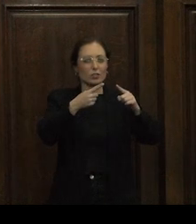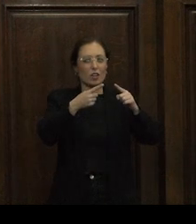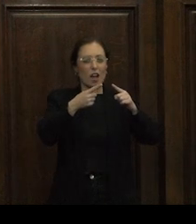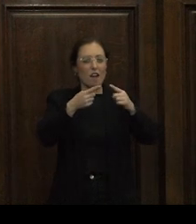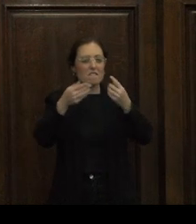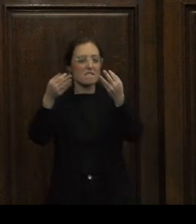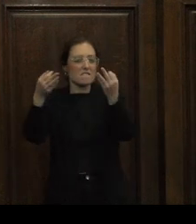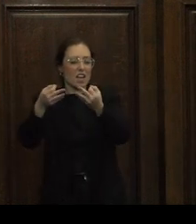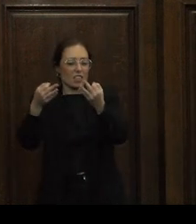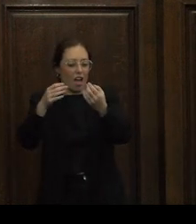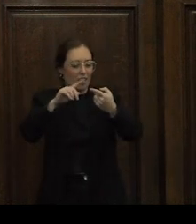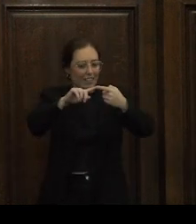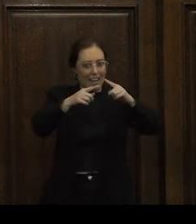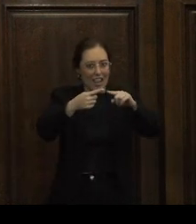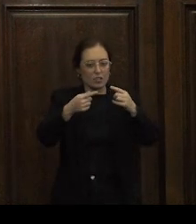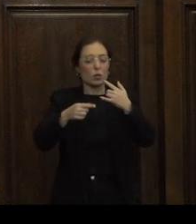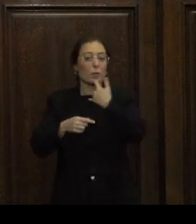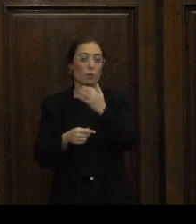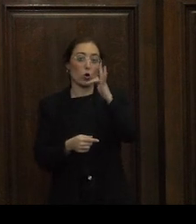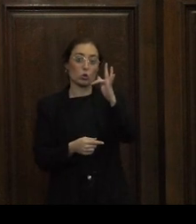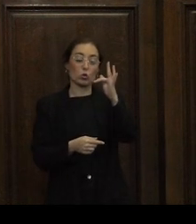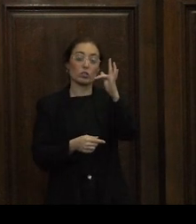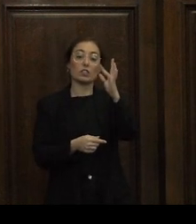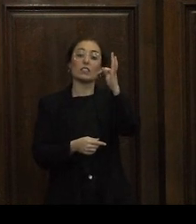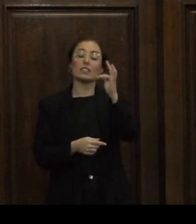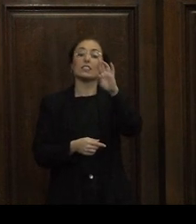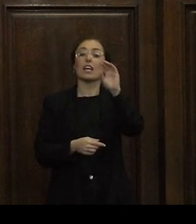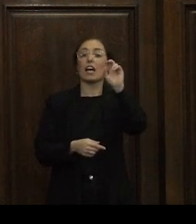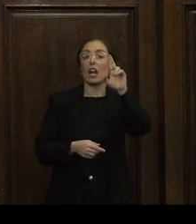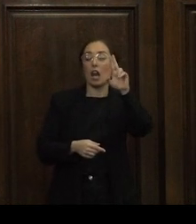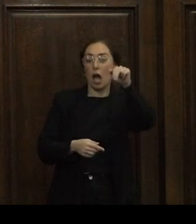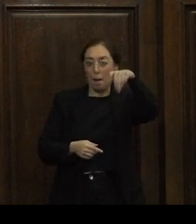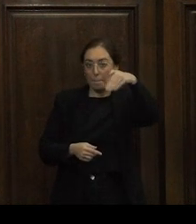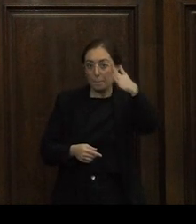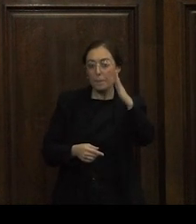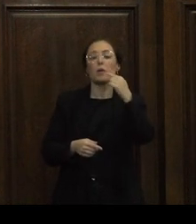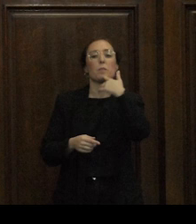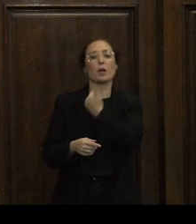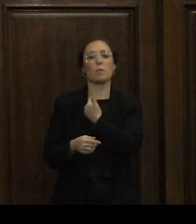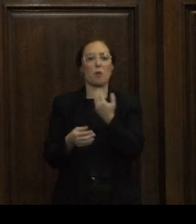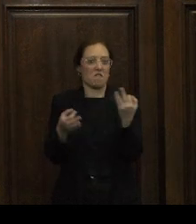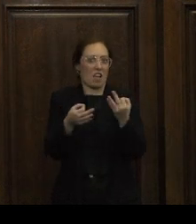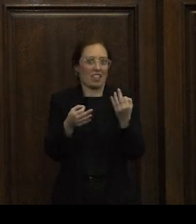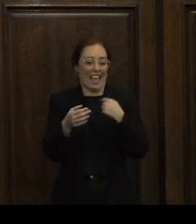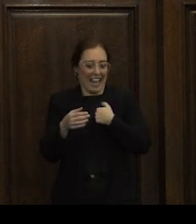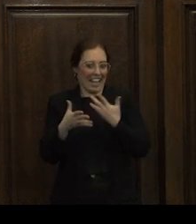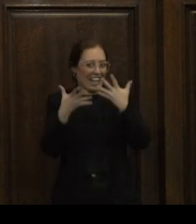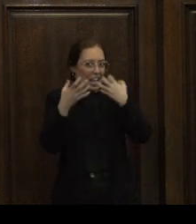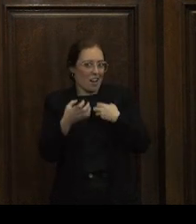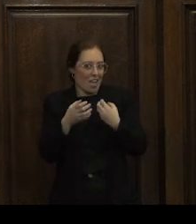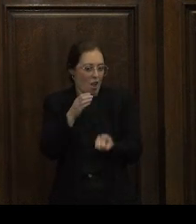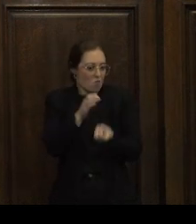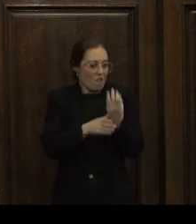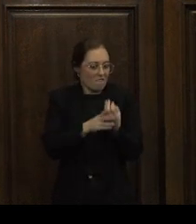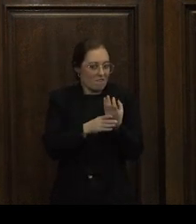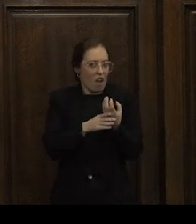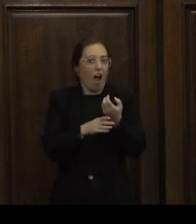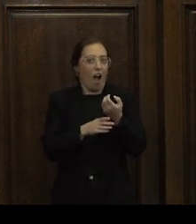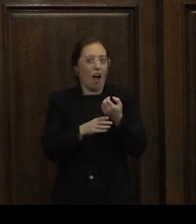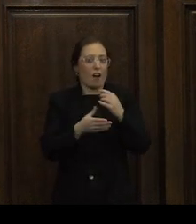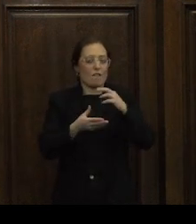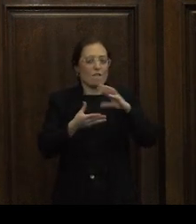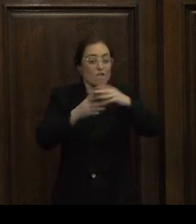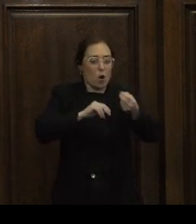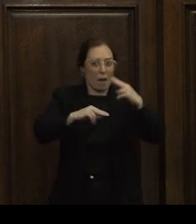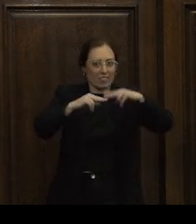la verdad, ¿no? Trump, por ejemplo, intentó crear su propia red social tras ser bloqueado de todas las